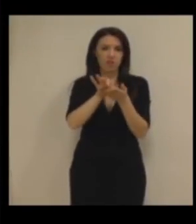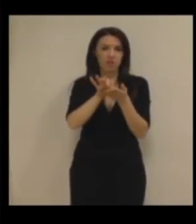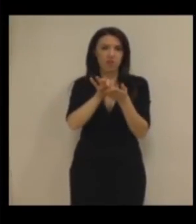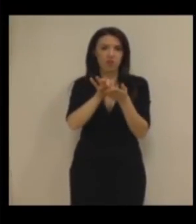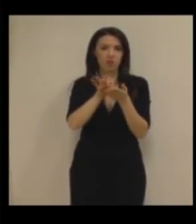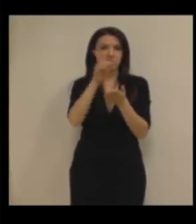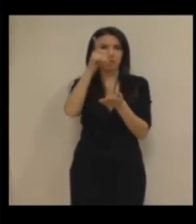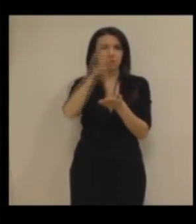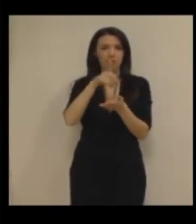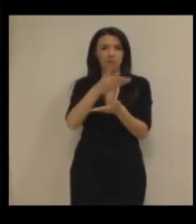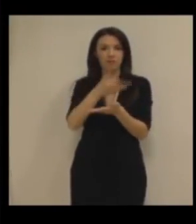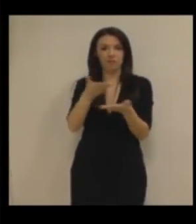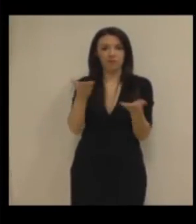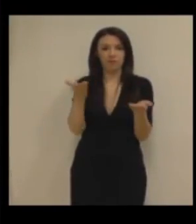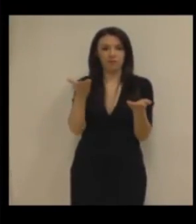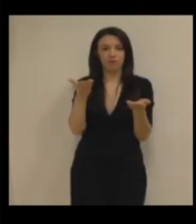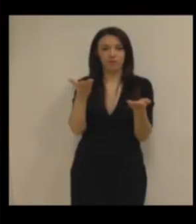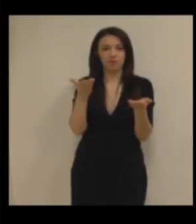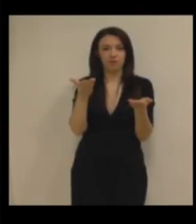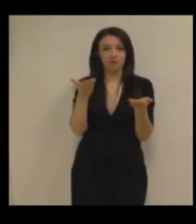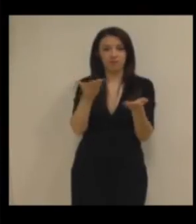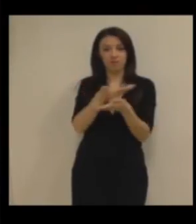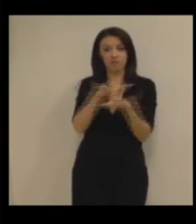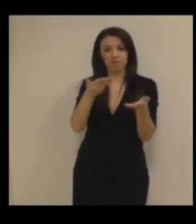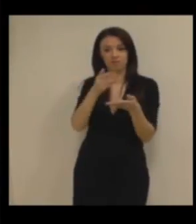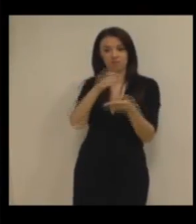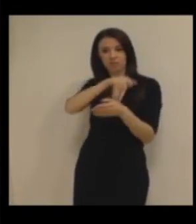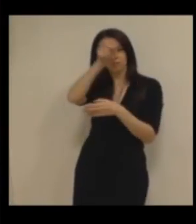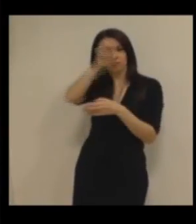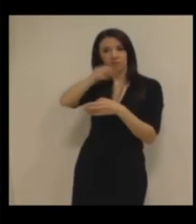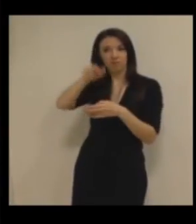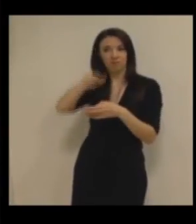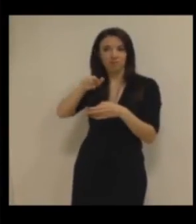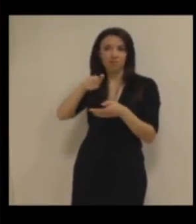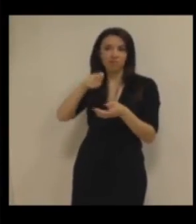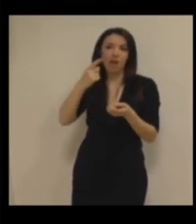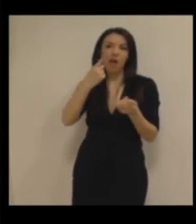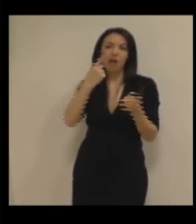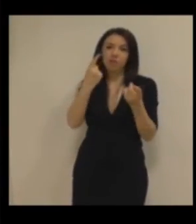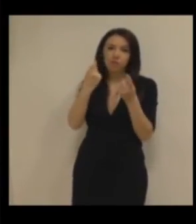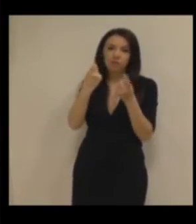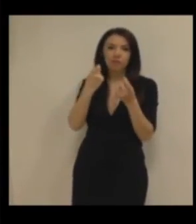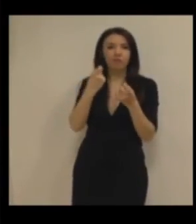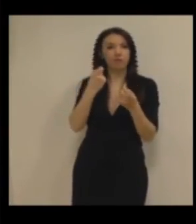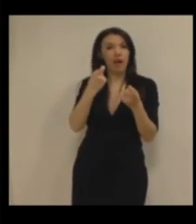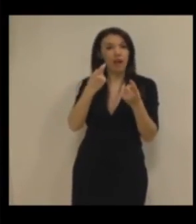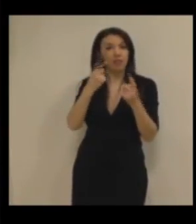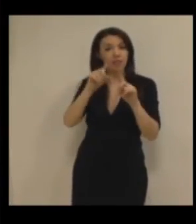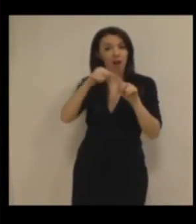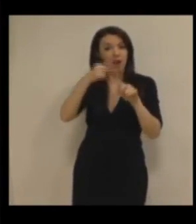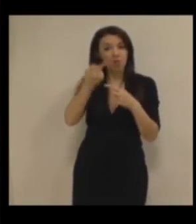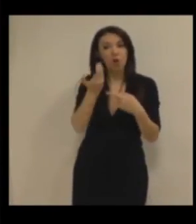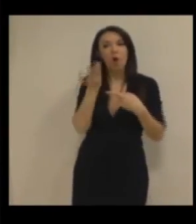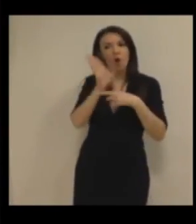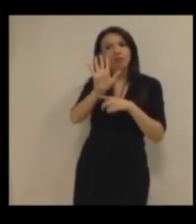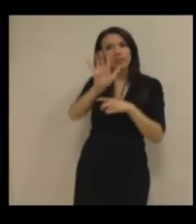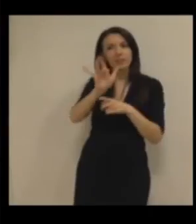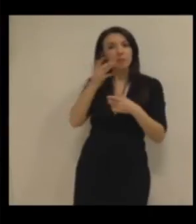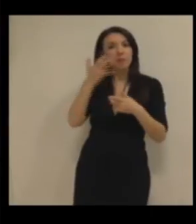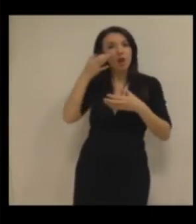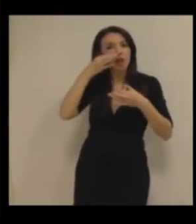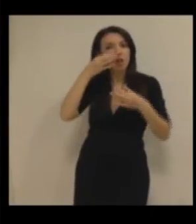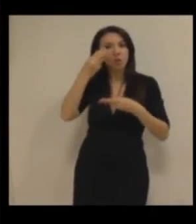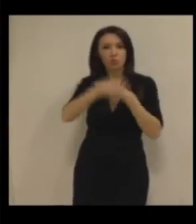ponerlos a servicio de los ciudadanos a veces no viene acompañado del uso de esos servicios. Si